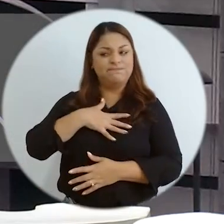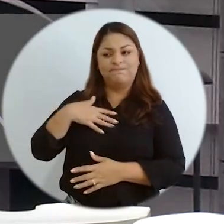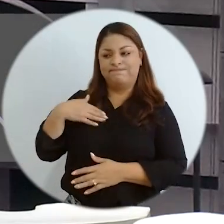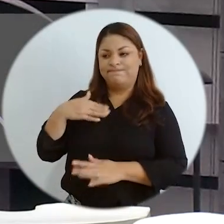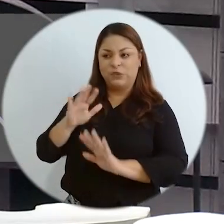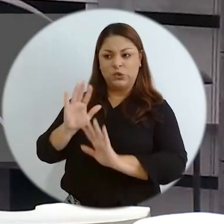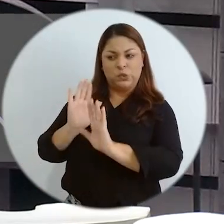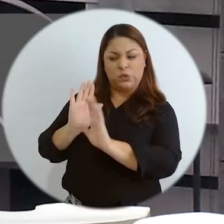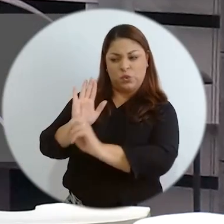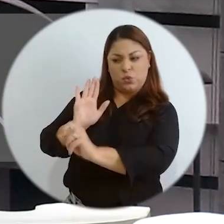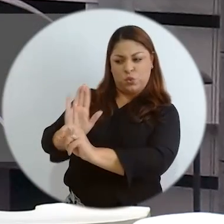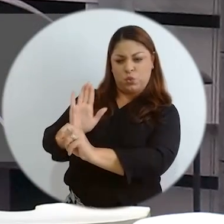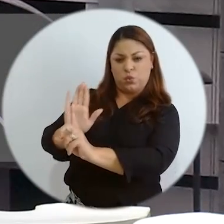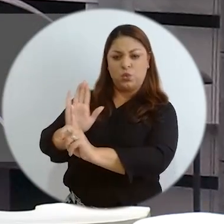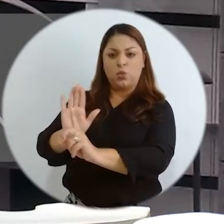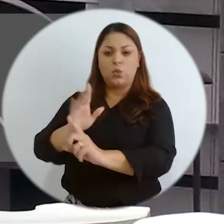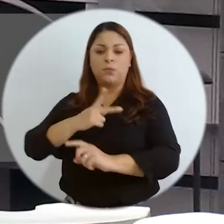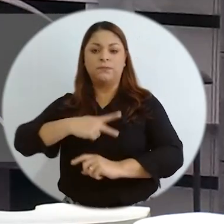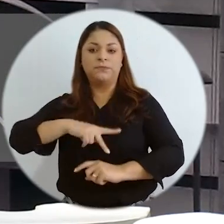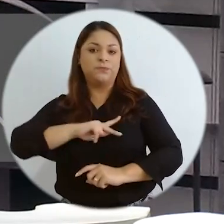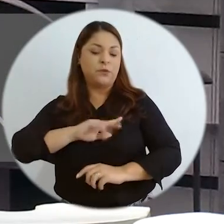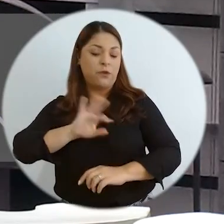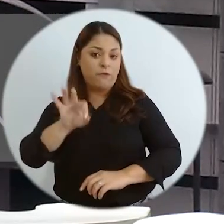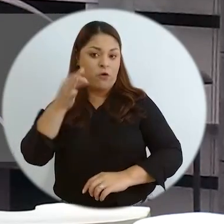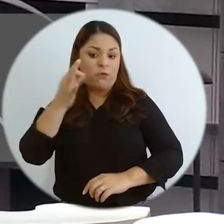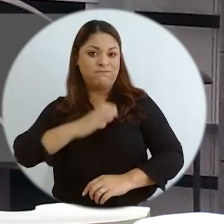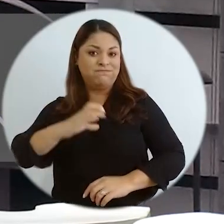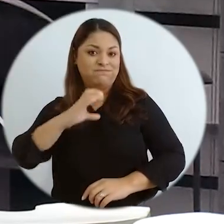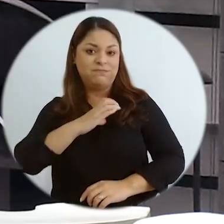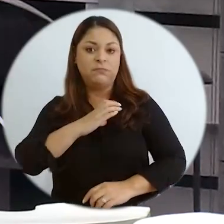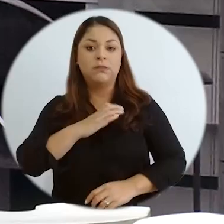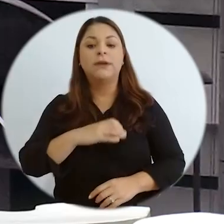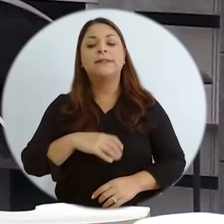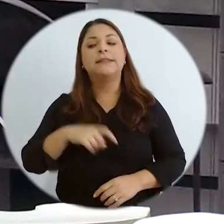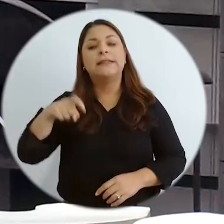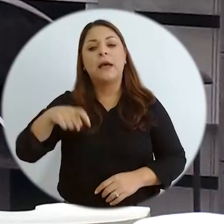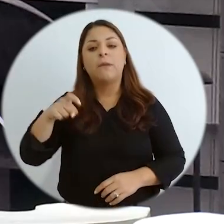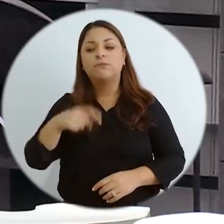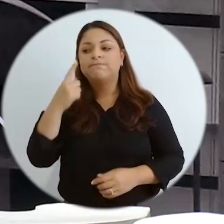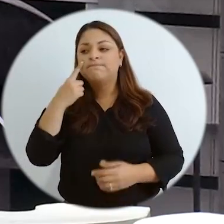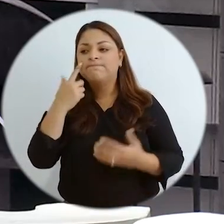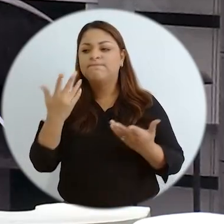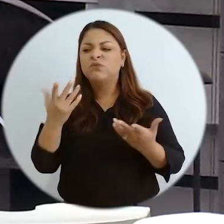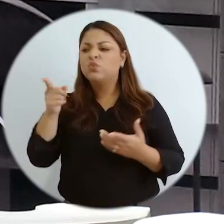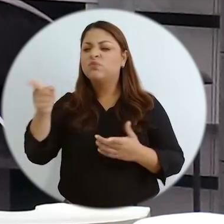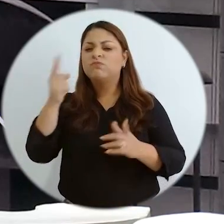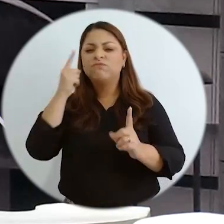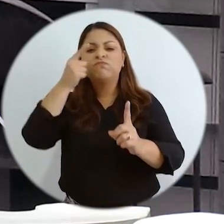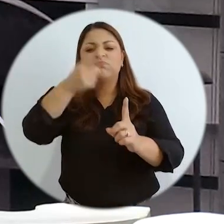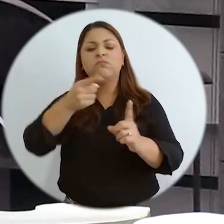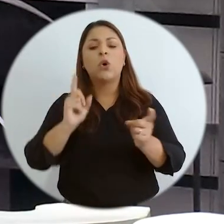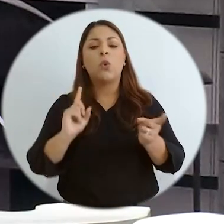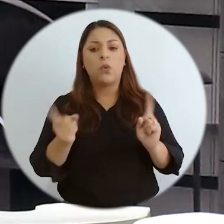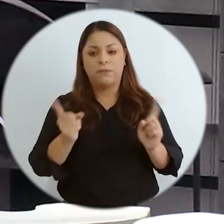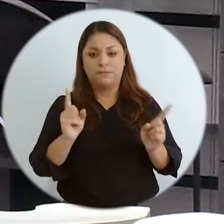con ello, ¿verdad? Por supuesto que en los estudios que se han hecho sobre